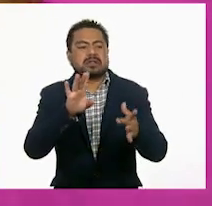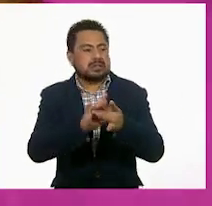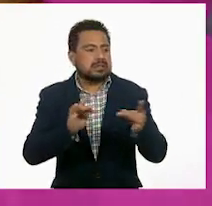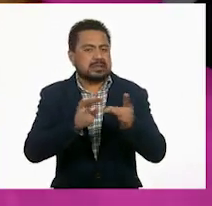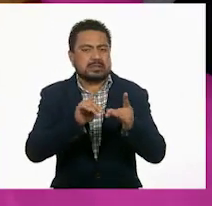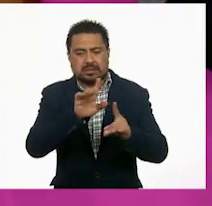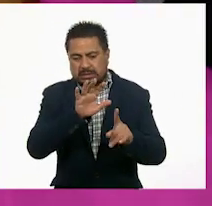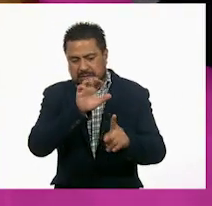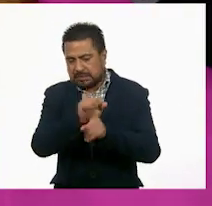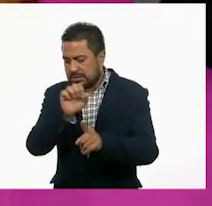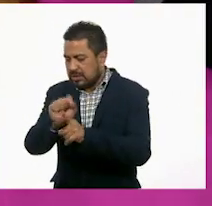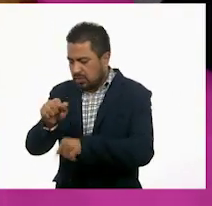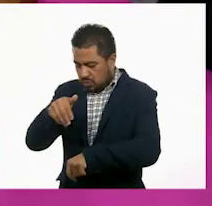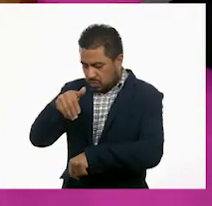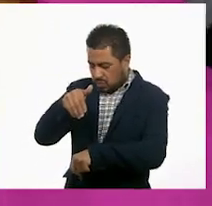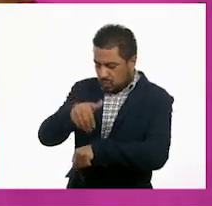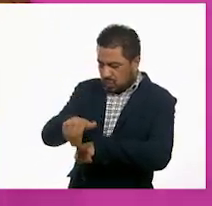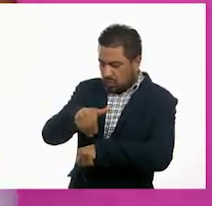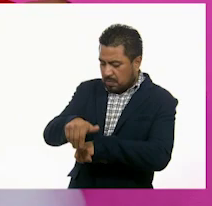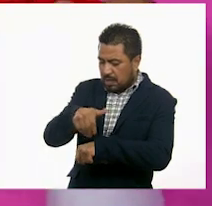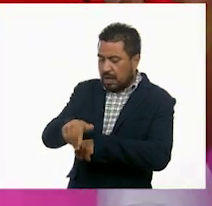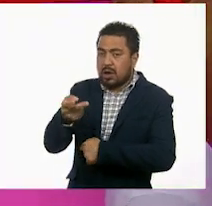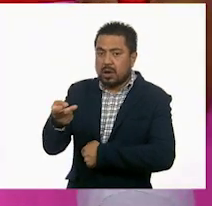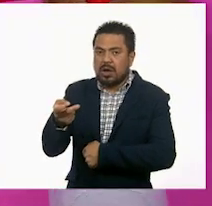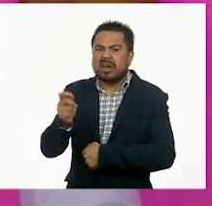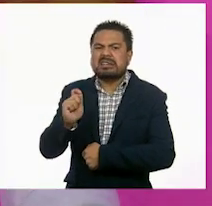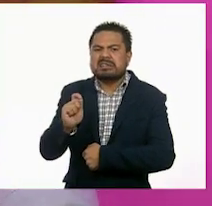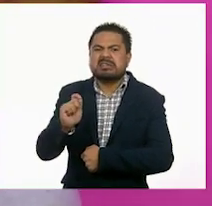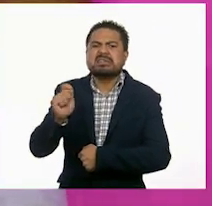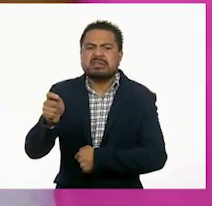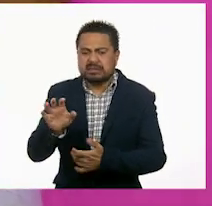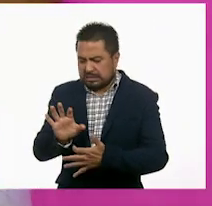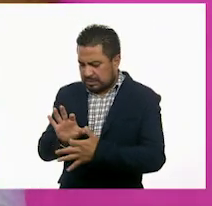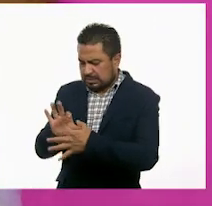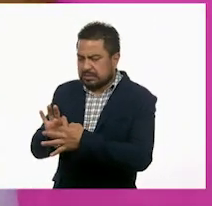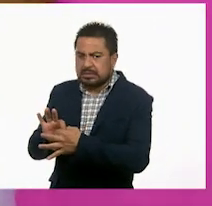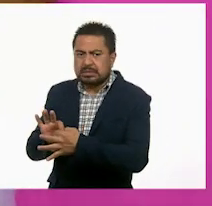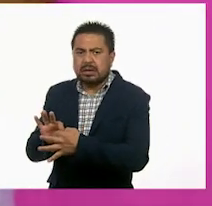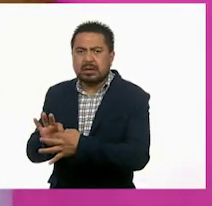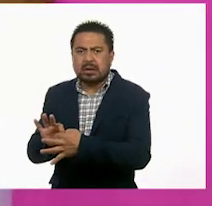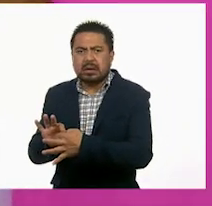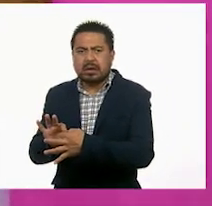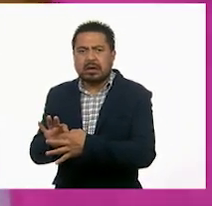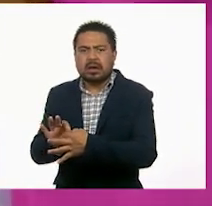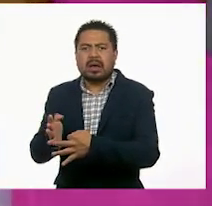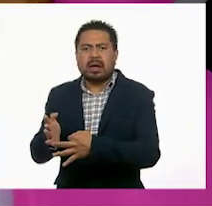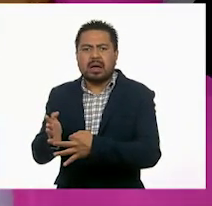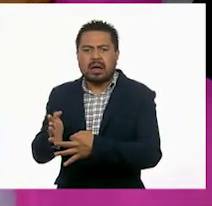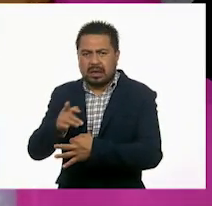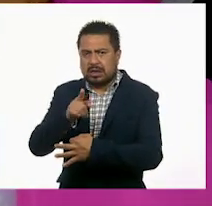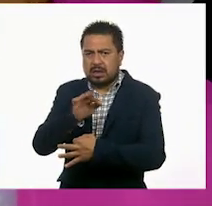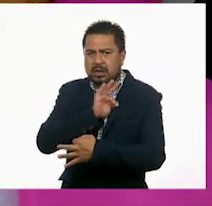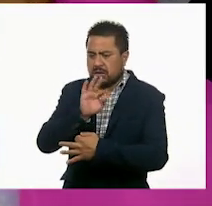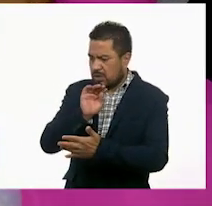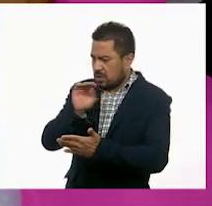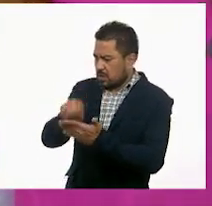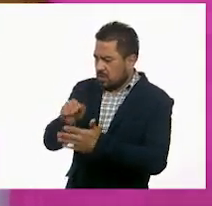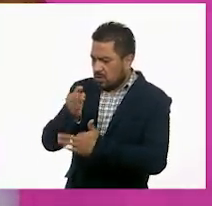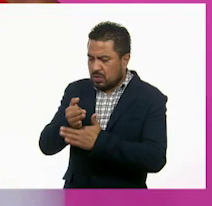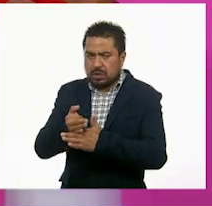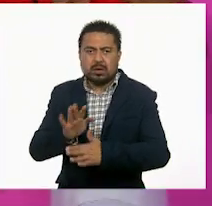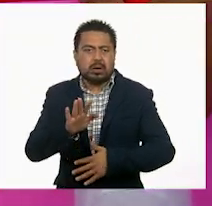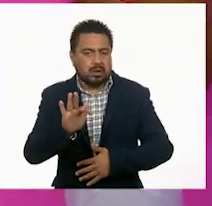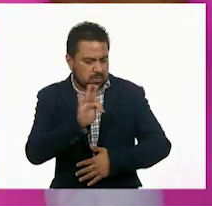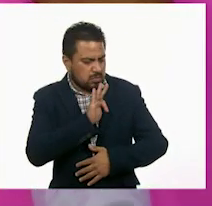o ubicar el número que corresponda. Y hacemos una más.